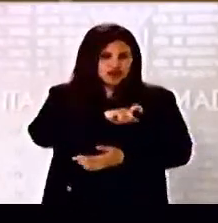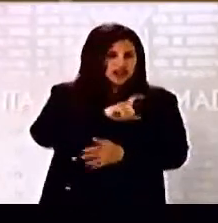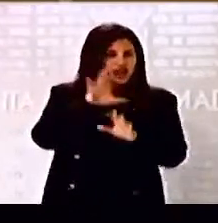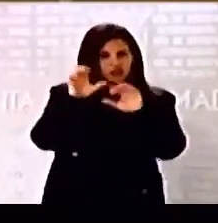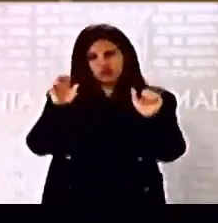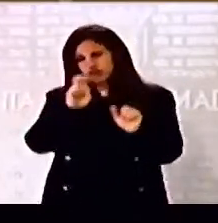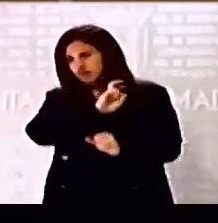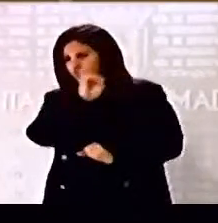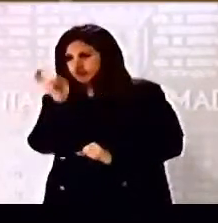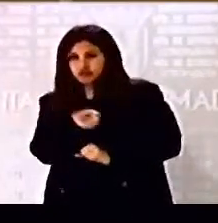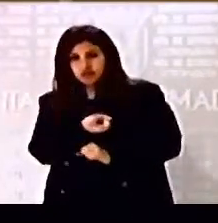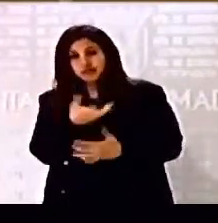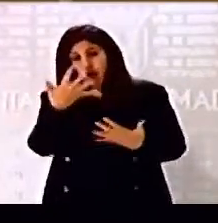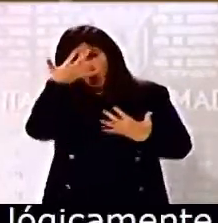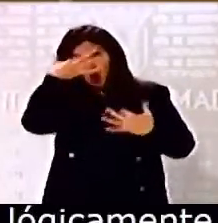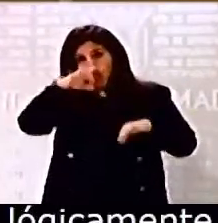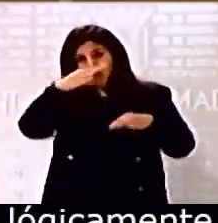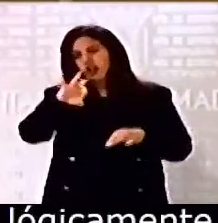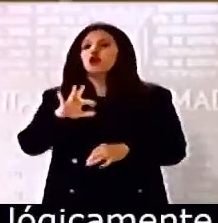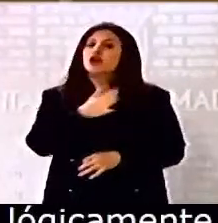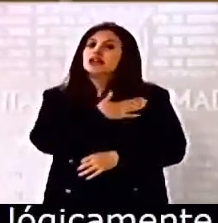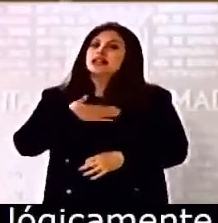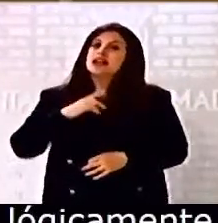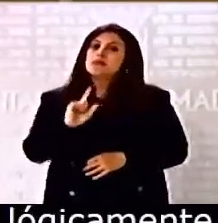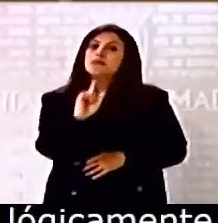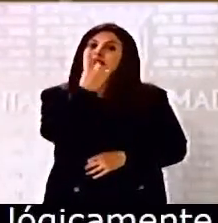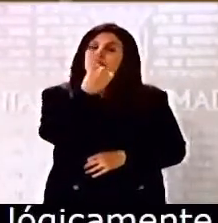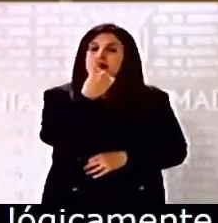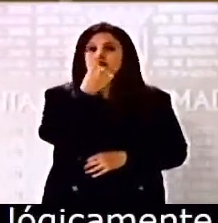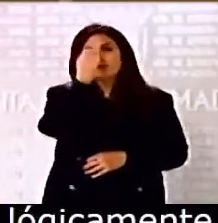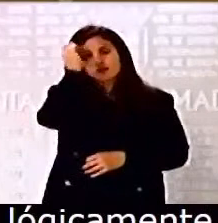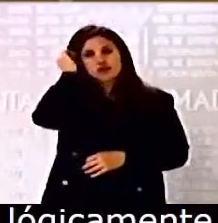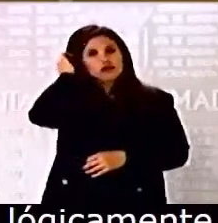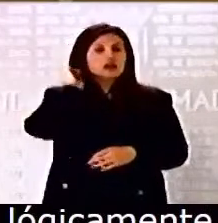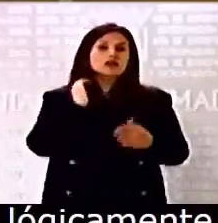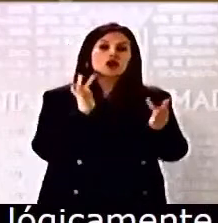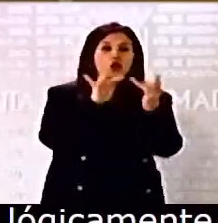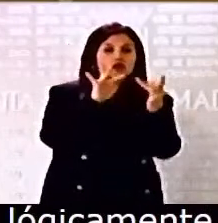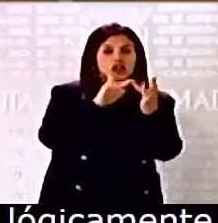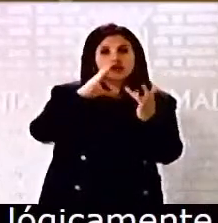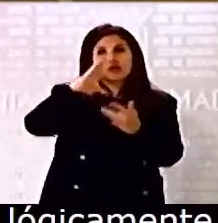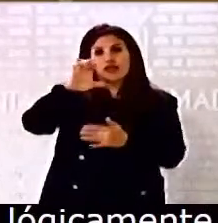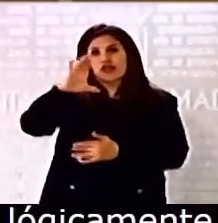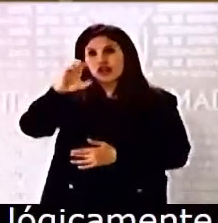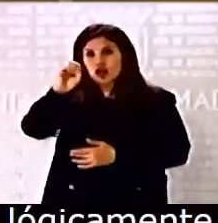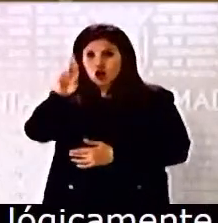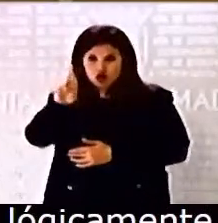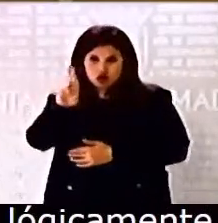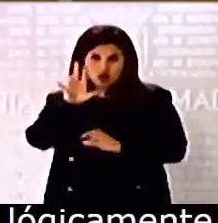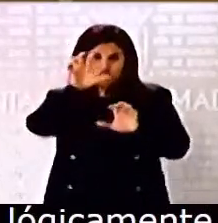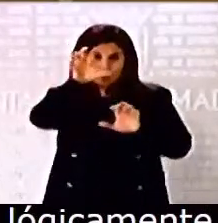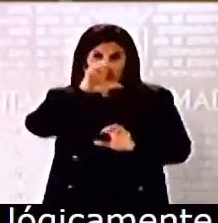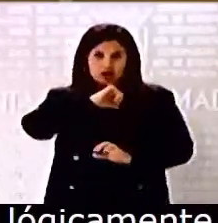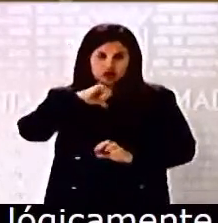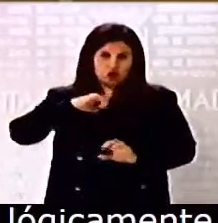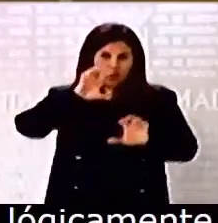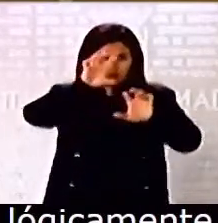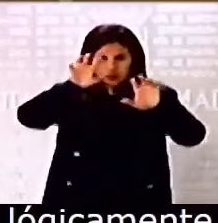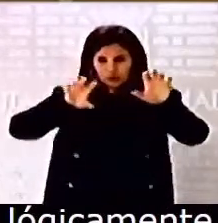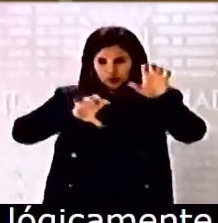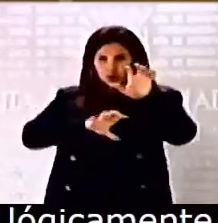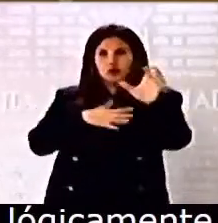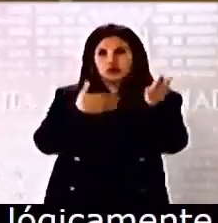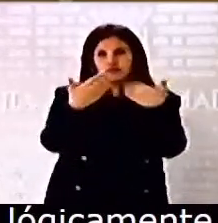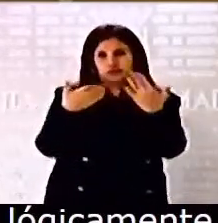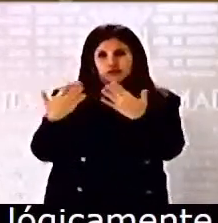Lógicamente, quiero hablarlo primero con el CECOR de cada una de las comunidades autónomas, porque será diferente en unas que